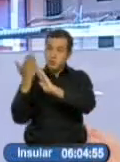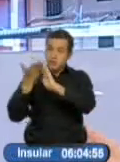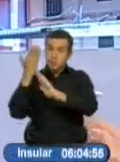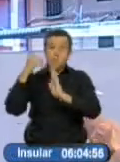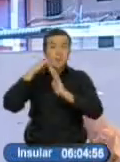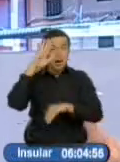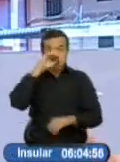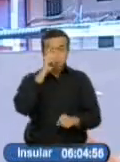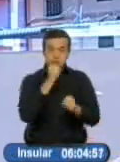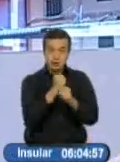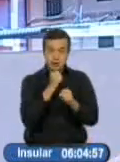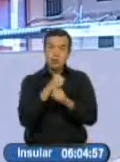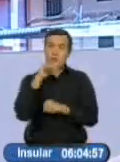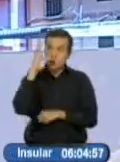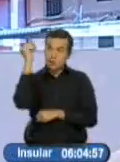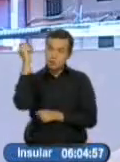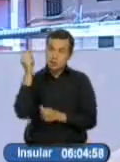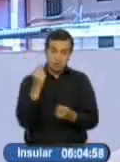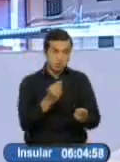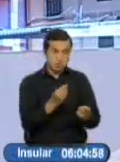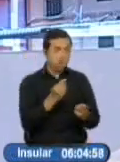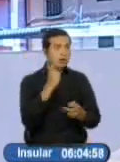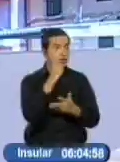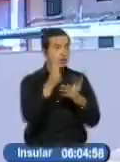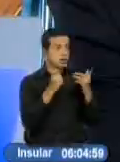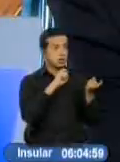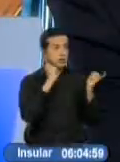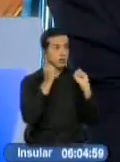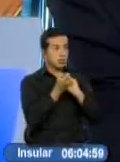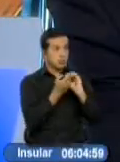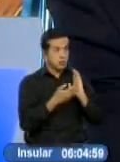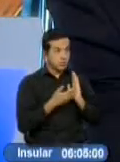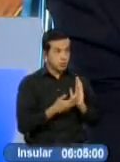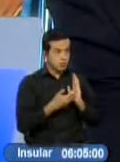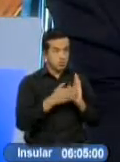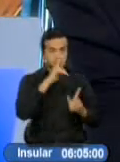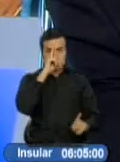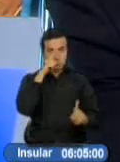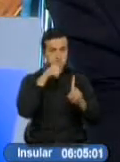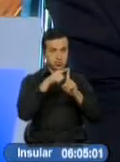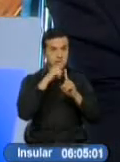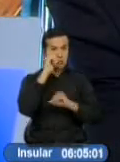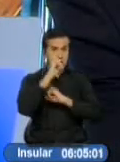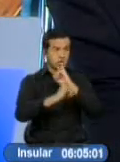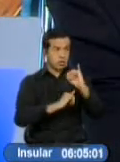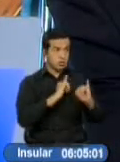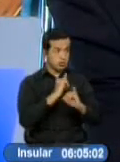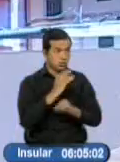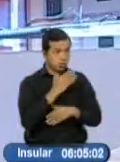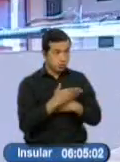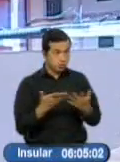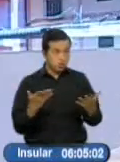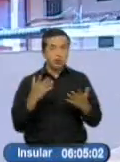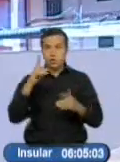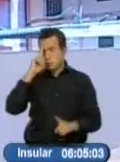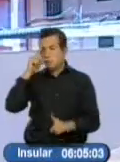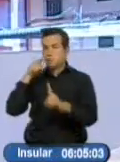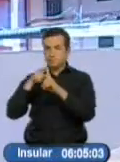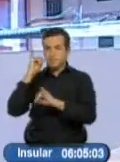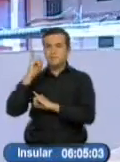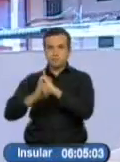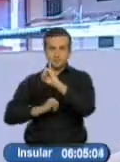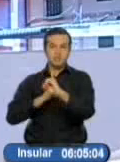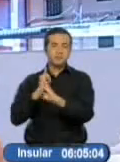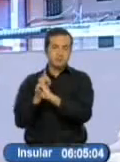empleo y traer divisas al país. Cuando me dices tenemos que cambiar el modelo, ¿significa que están apuntando al sector externo de la economía? Estamos apuntando al sector externo de